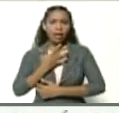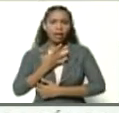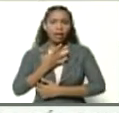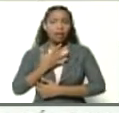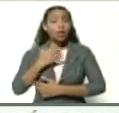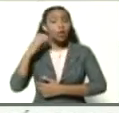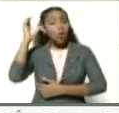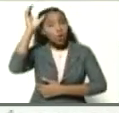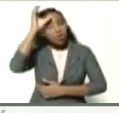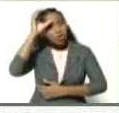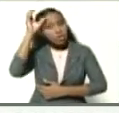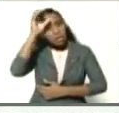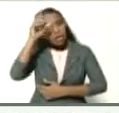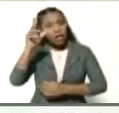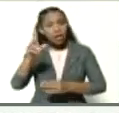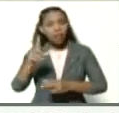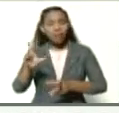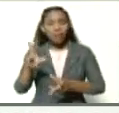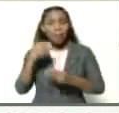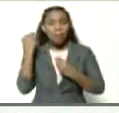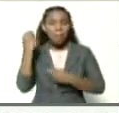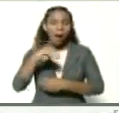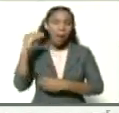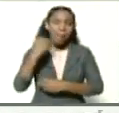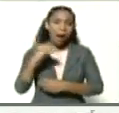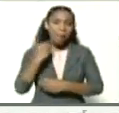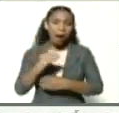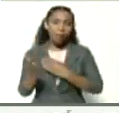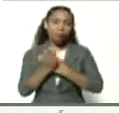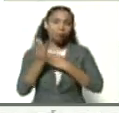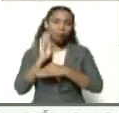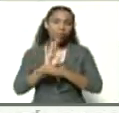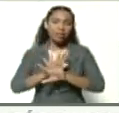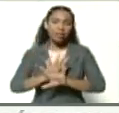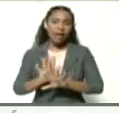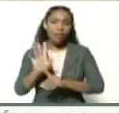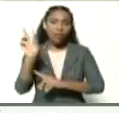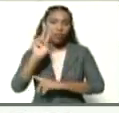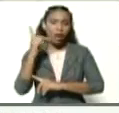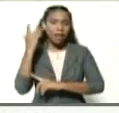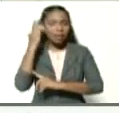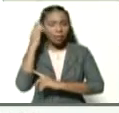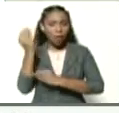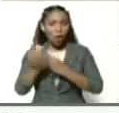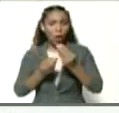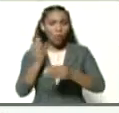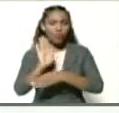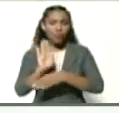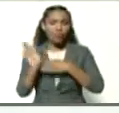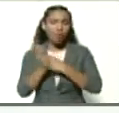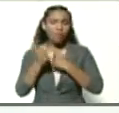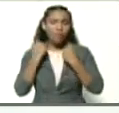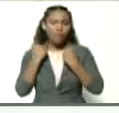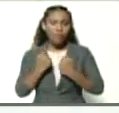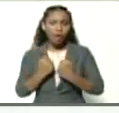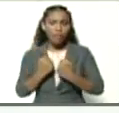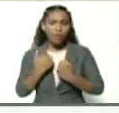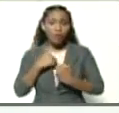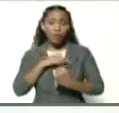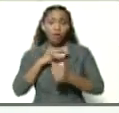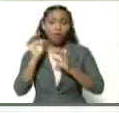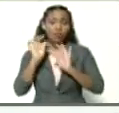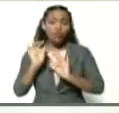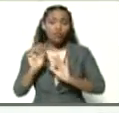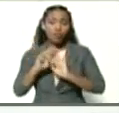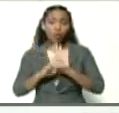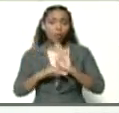como dice el presidente, nos cuidemos aún más. Ya el pueblo de Venezuela sabe cómo cuidarse. Bueno, extrememos aún más nuestras medidas